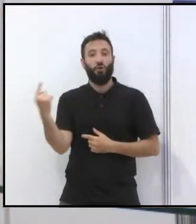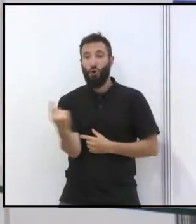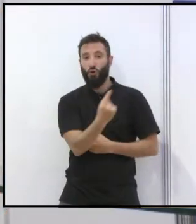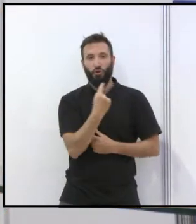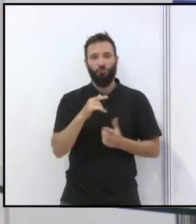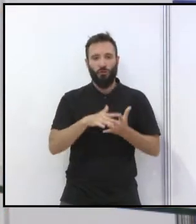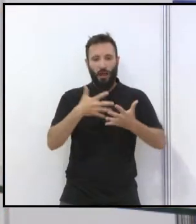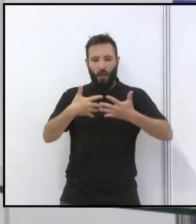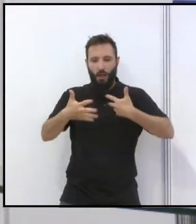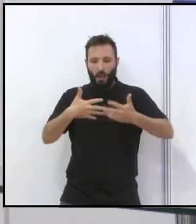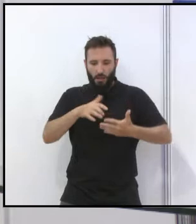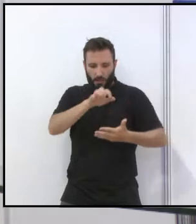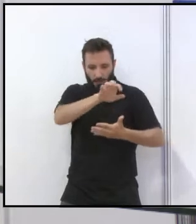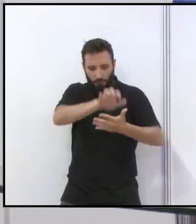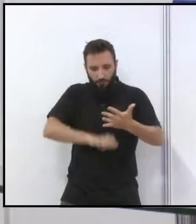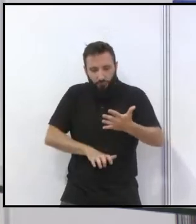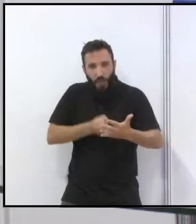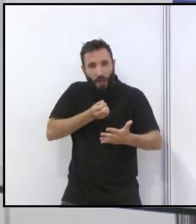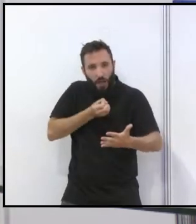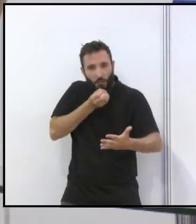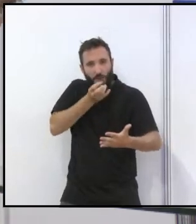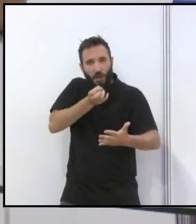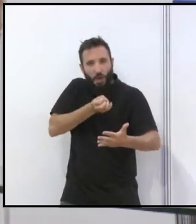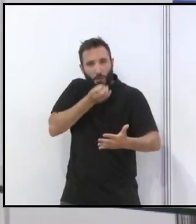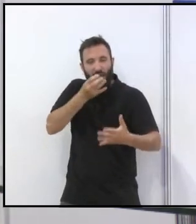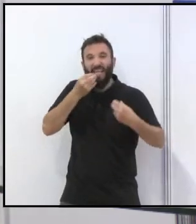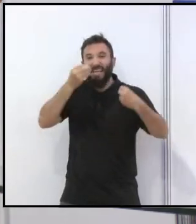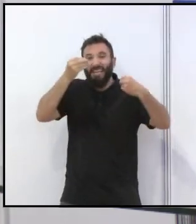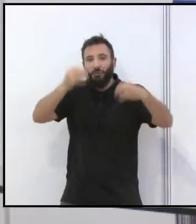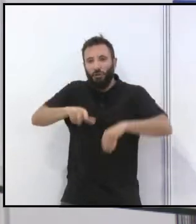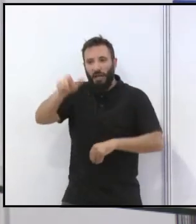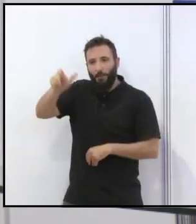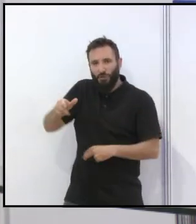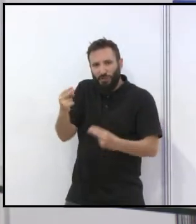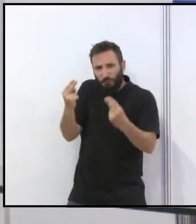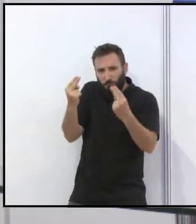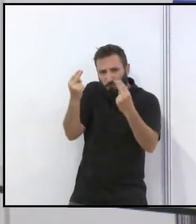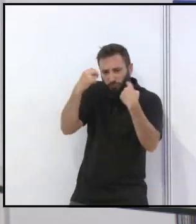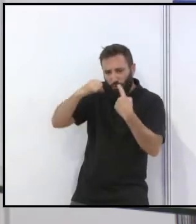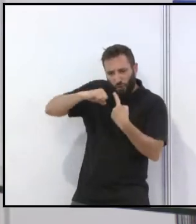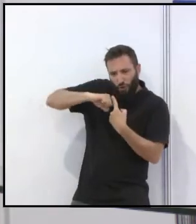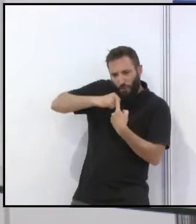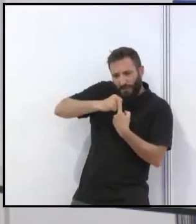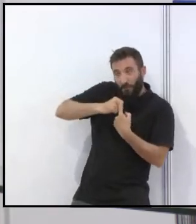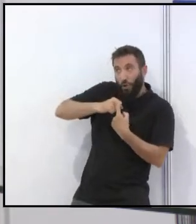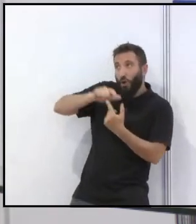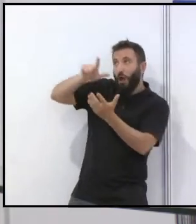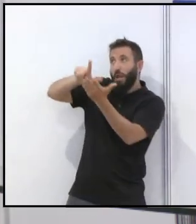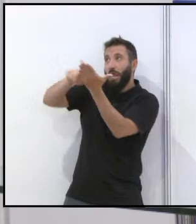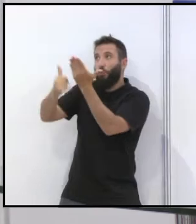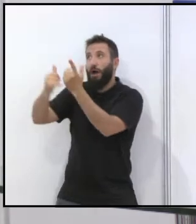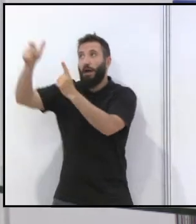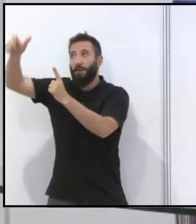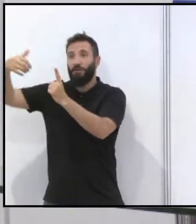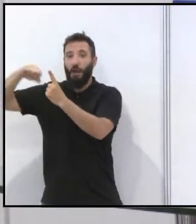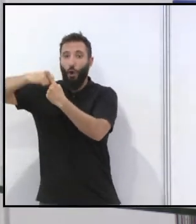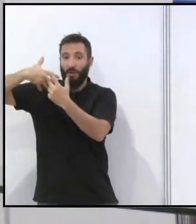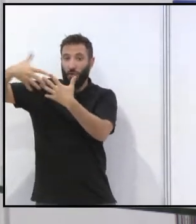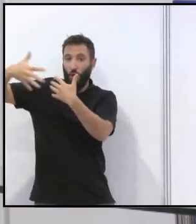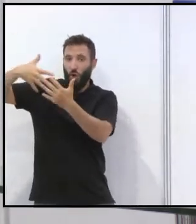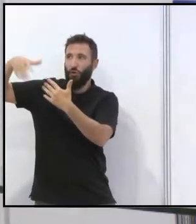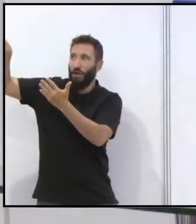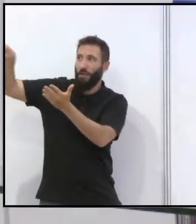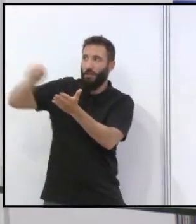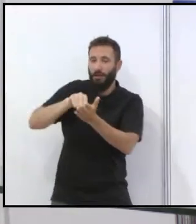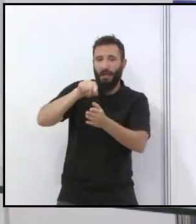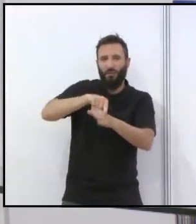ponemos en nuestra boca historias del oprimido usando el lenguaje del opresor, hay allí una pequeña